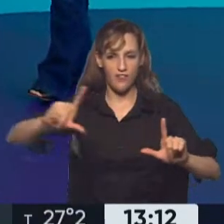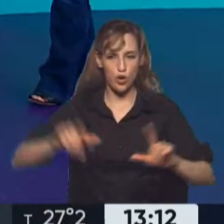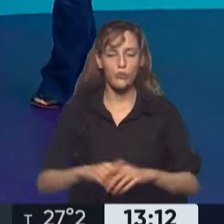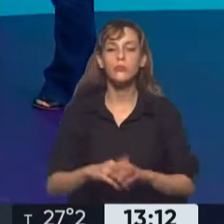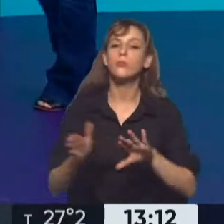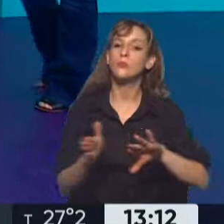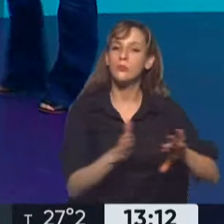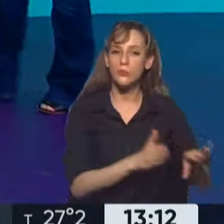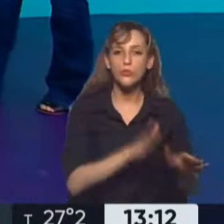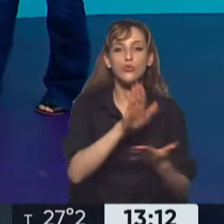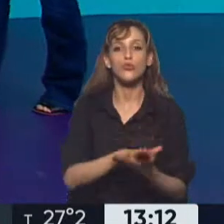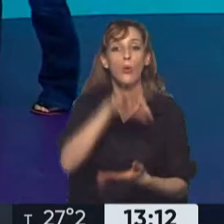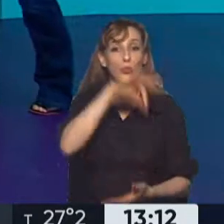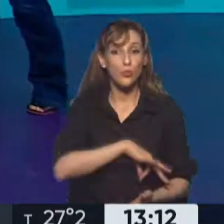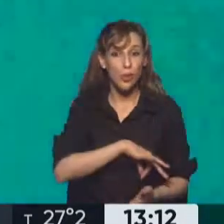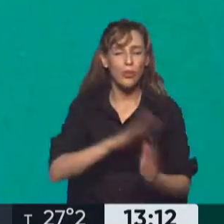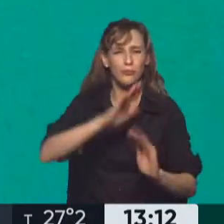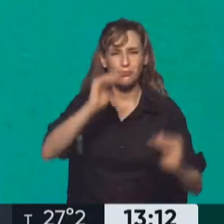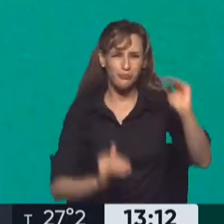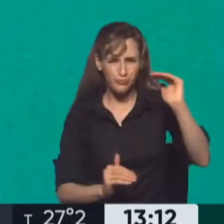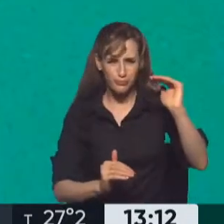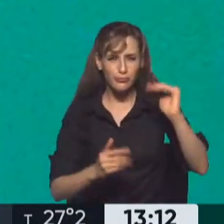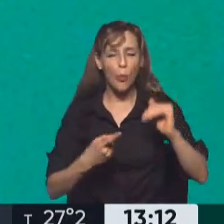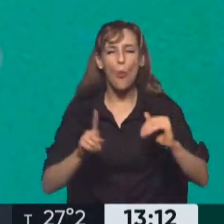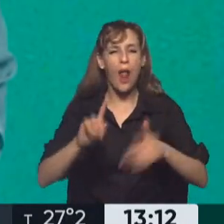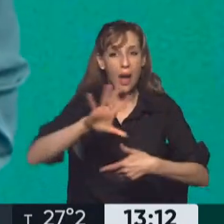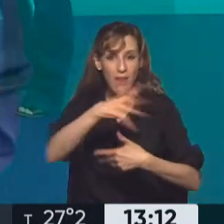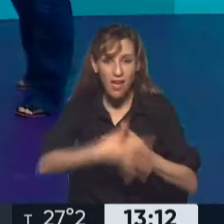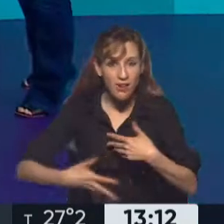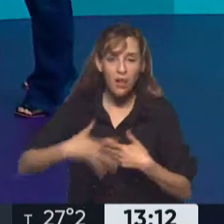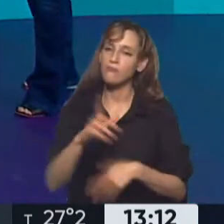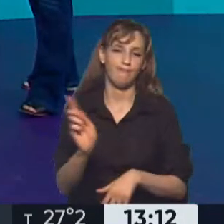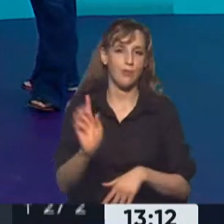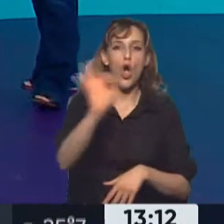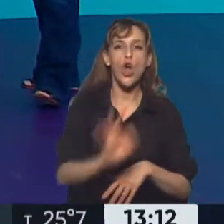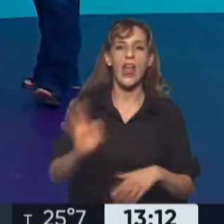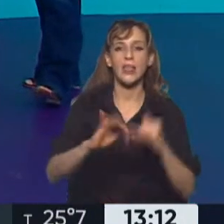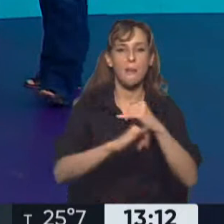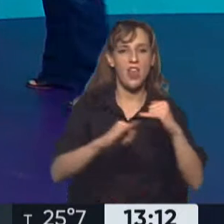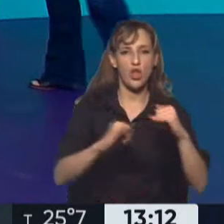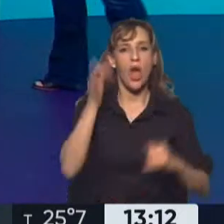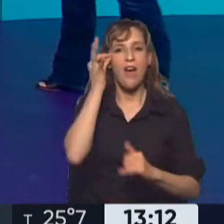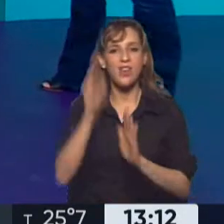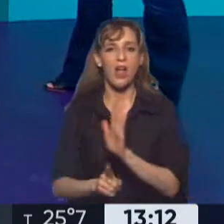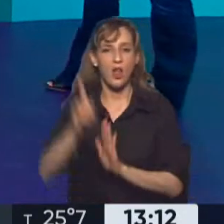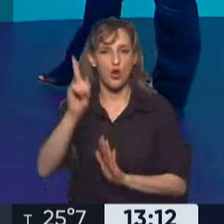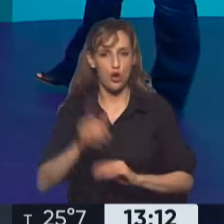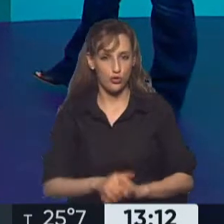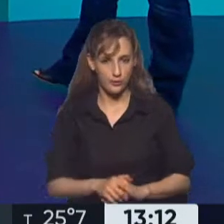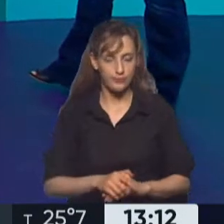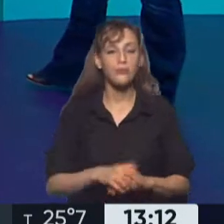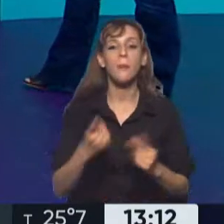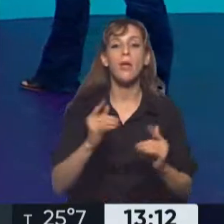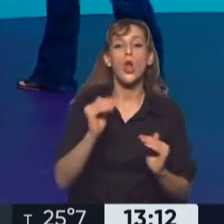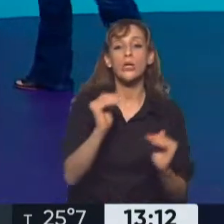en materia de ingresos no es América Latina, es Oriente Medio y África del Norte. La menos desigual